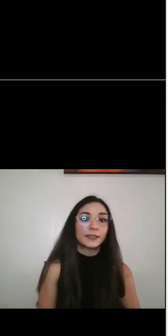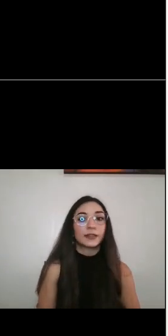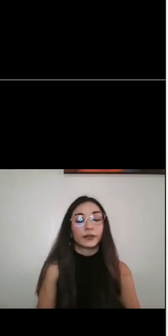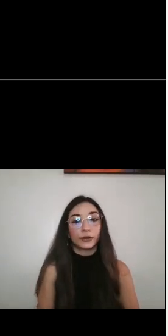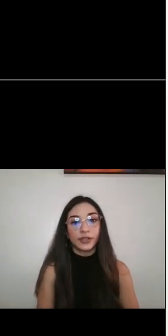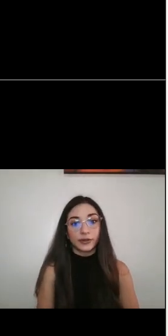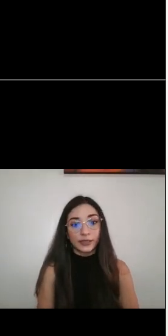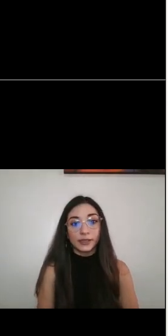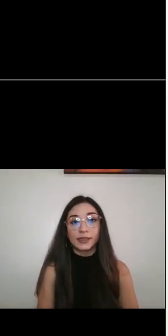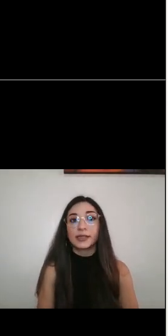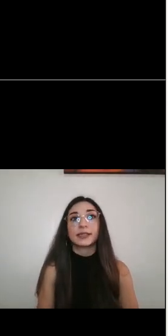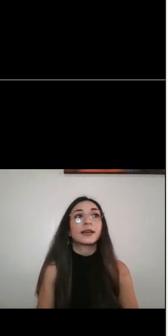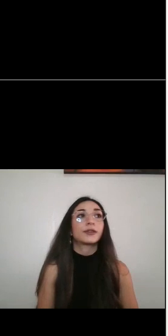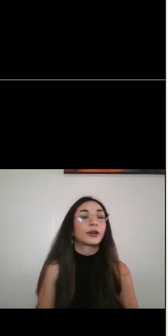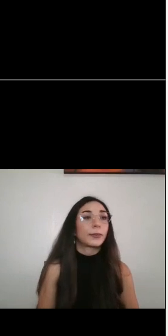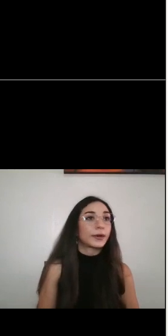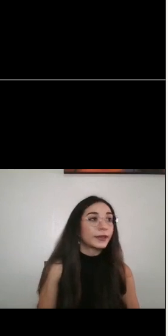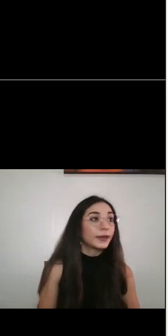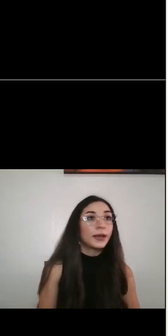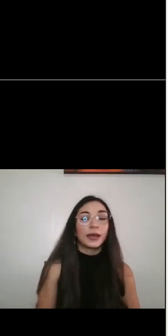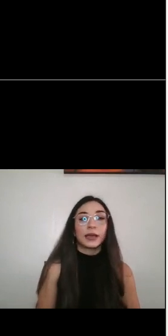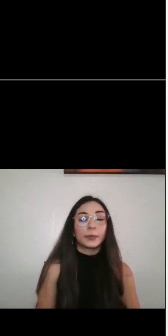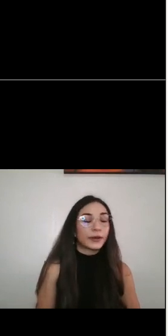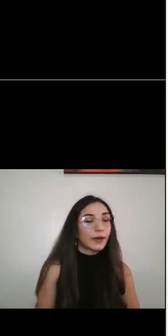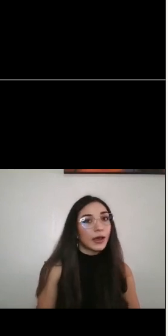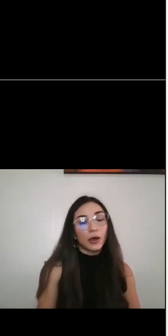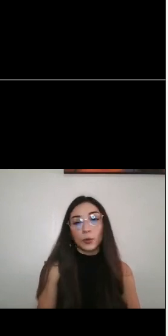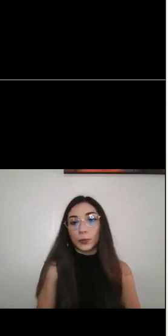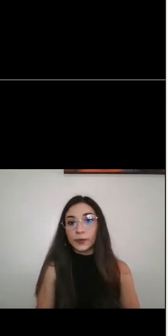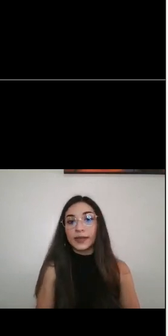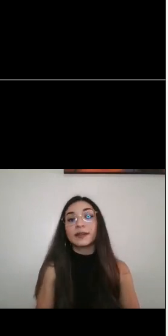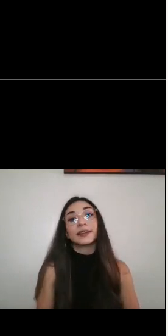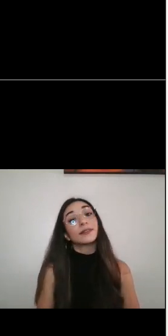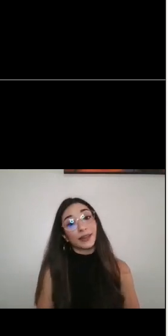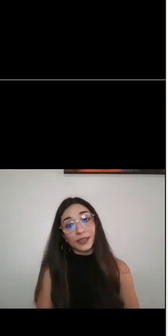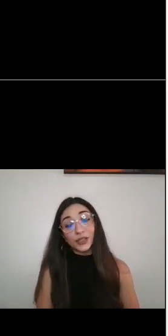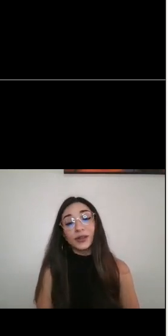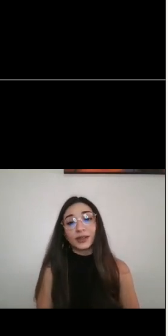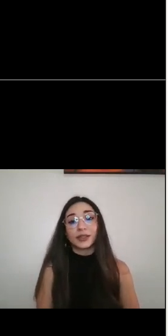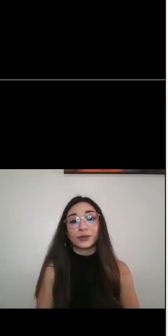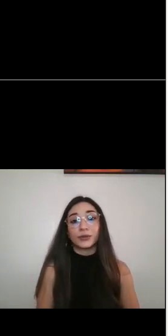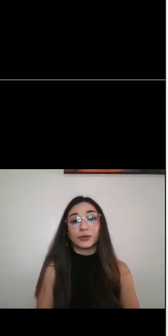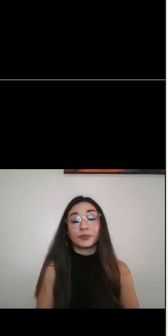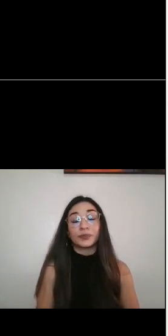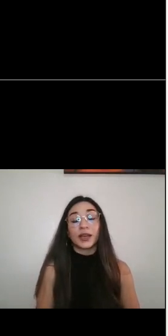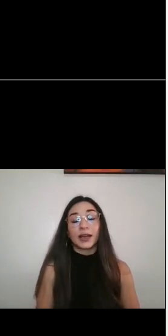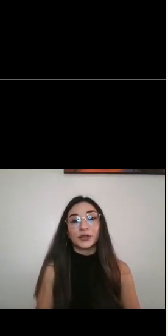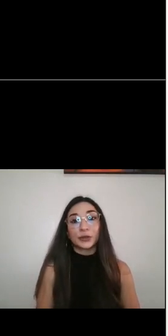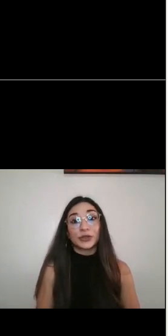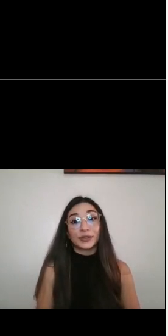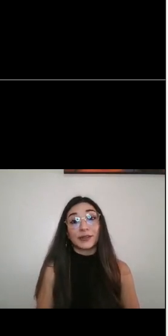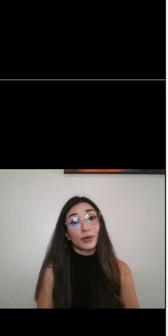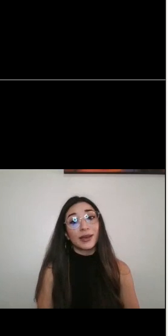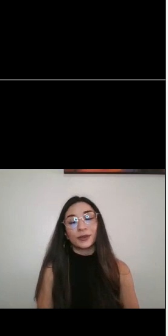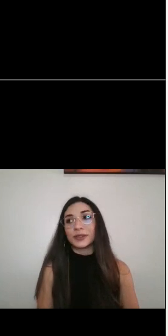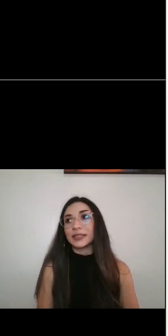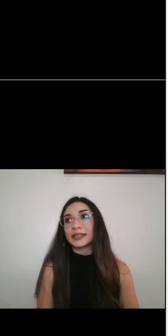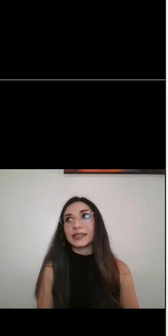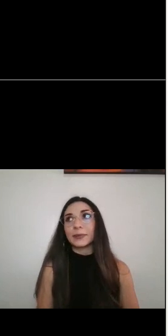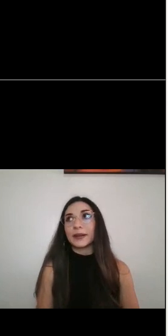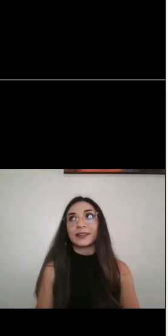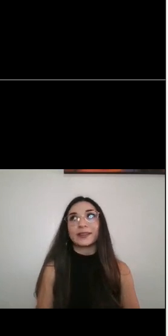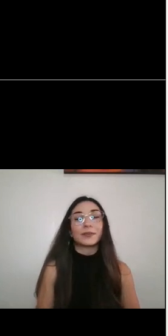en territorio costarricense, ya sea dentro de la parte privada o pública, tienen derecho a que su audición sea evaluada.